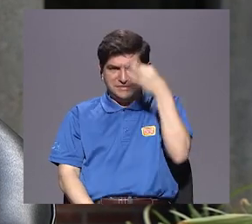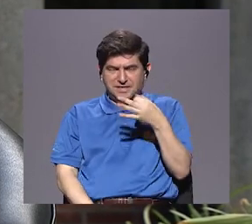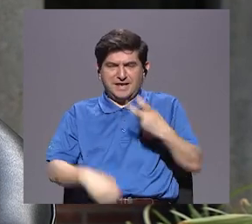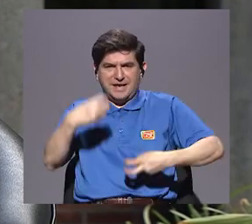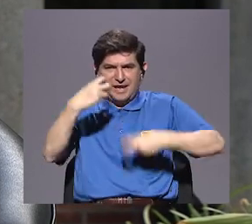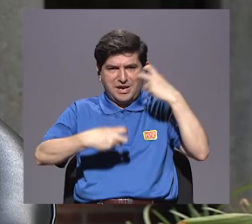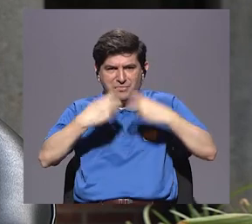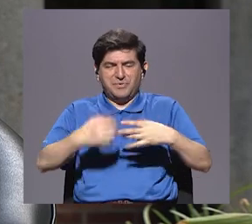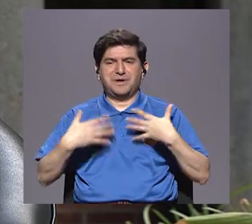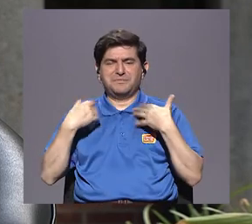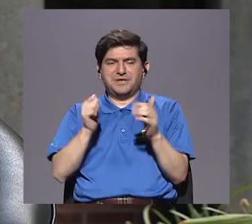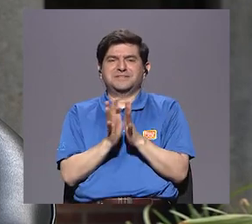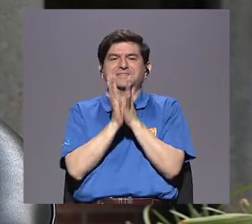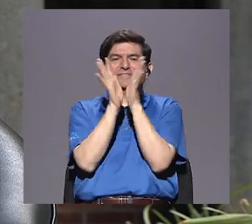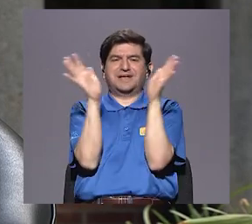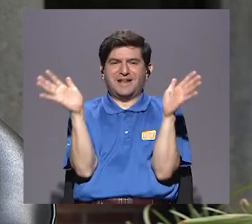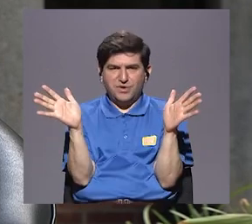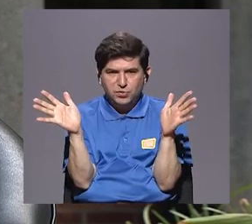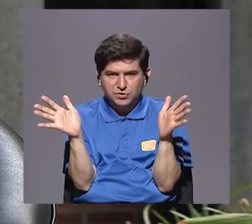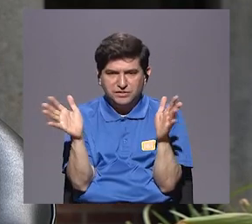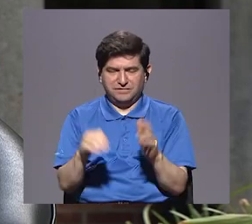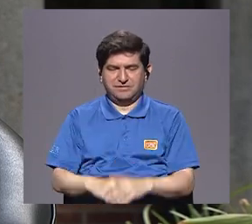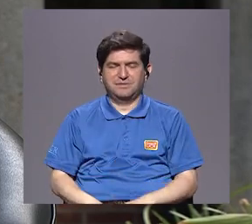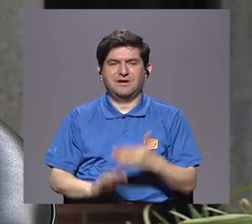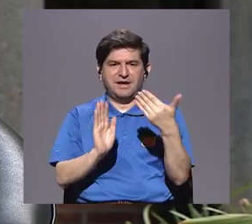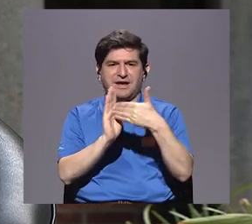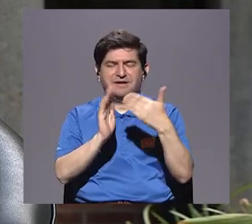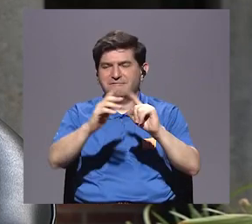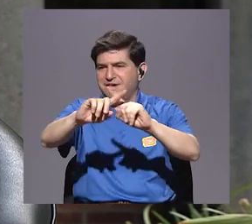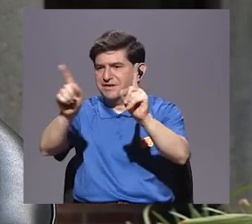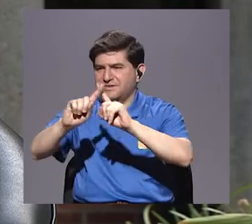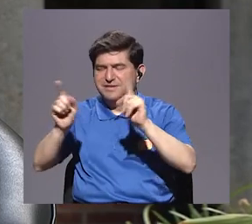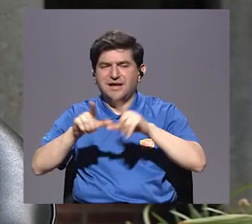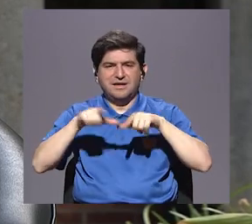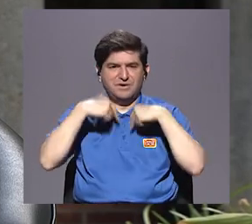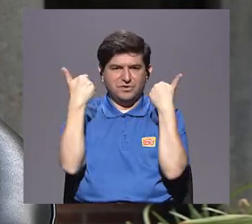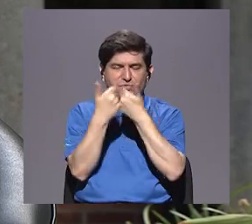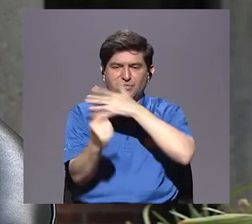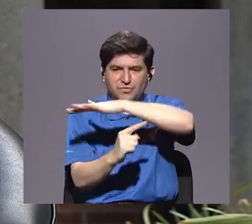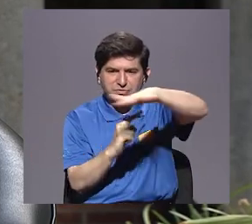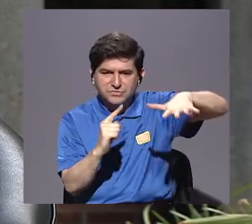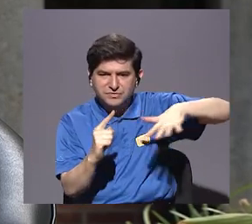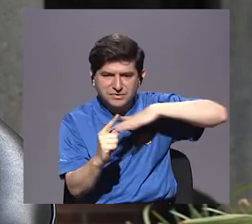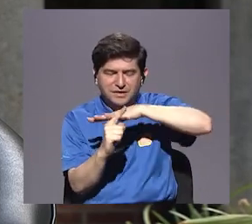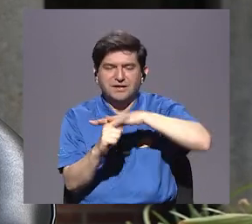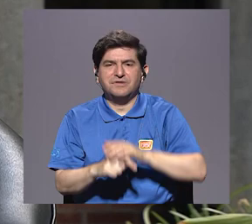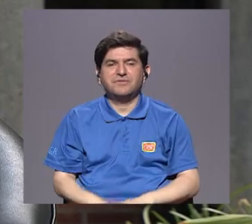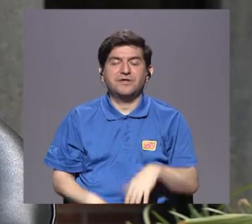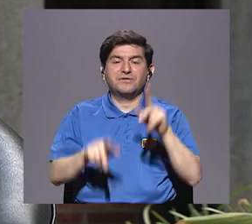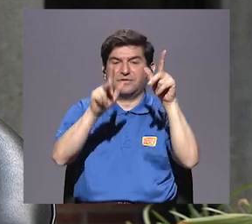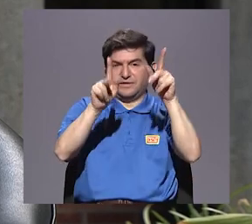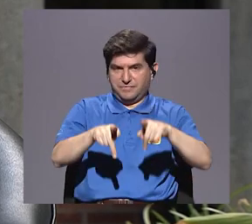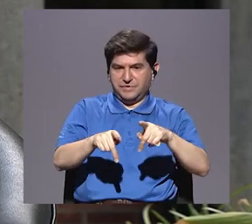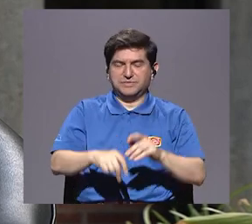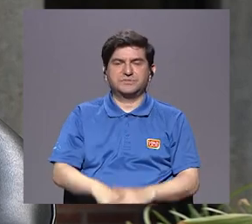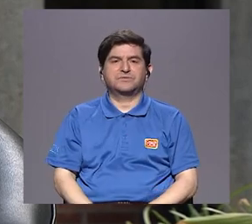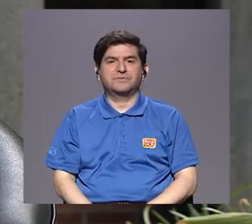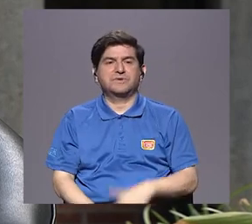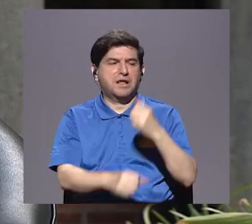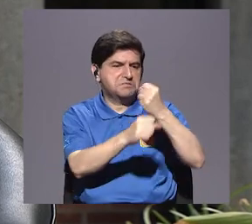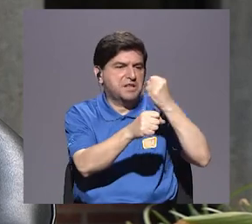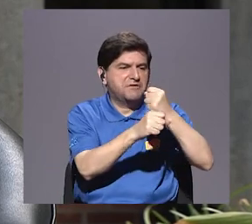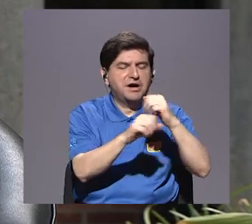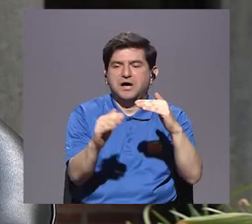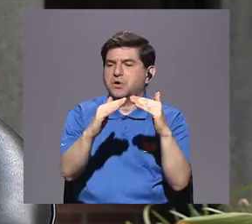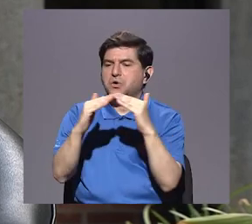un problema de salud pública, ya que repercute en los distintos círculos que están alrededor pues, de esta persona, en el trabajo,